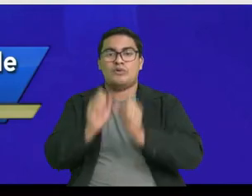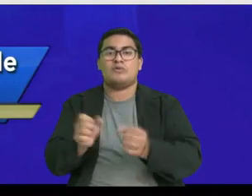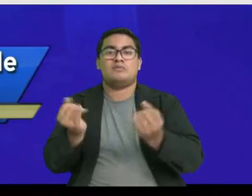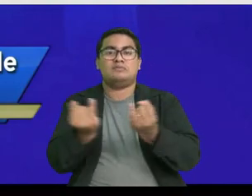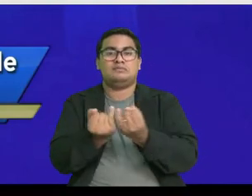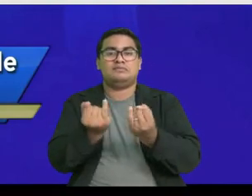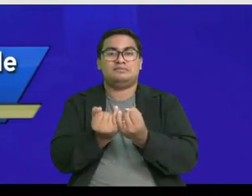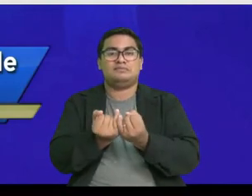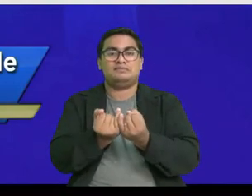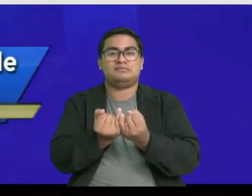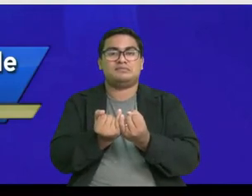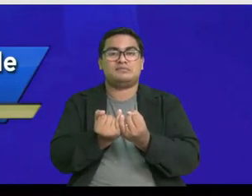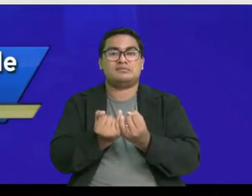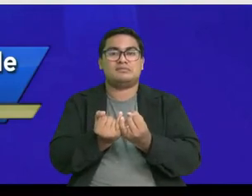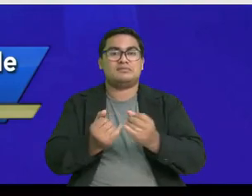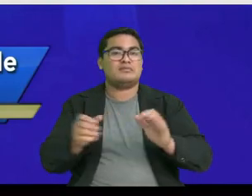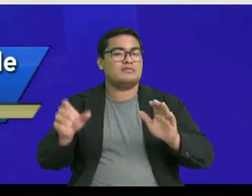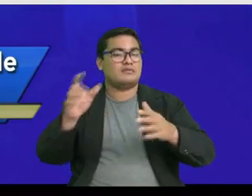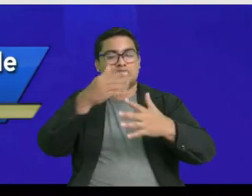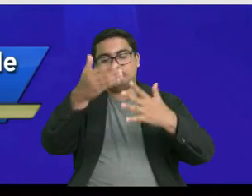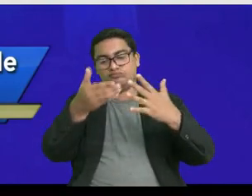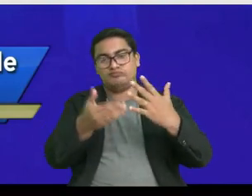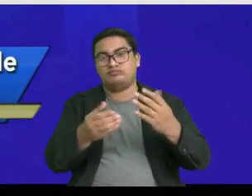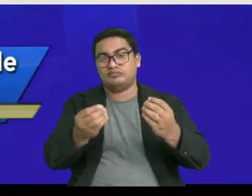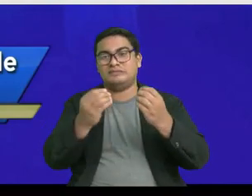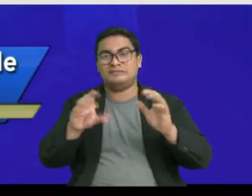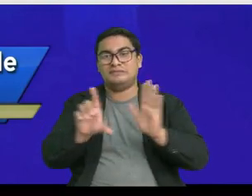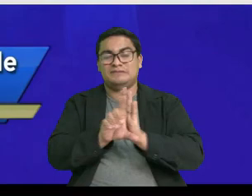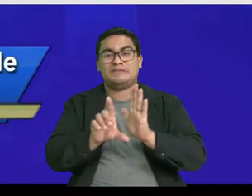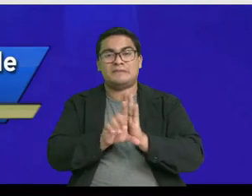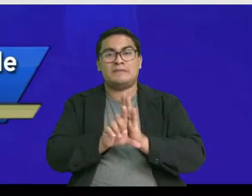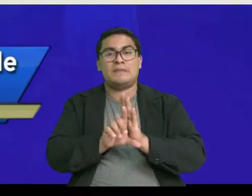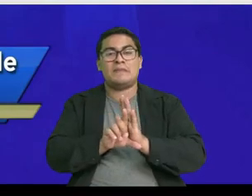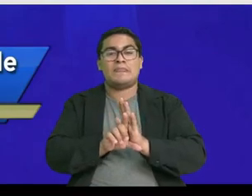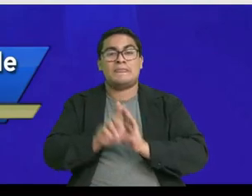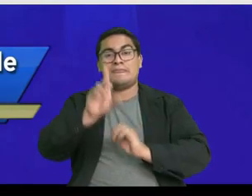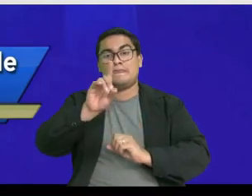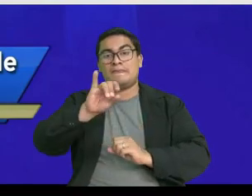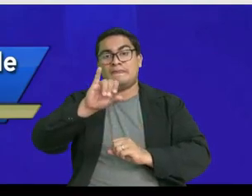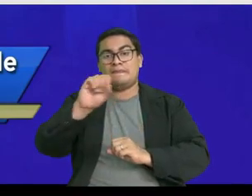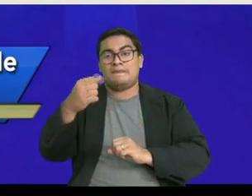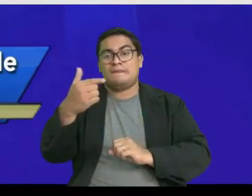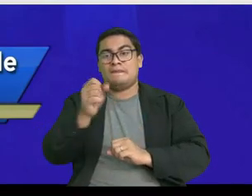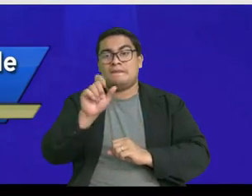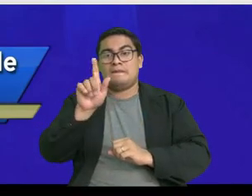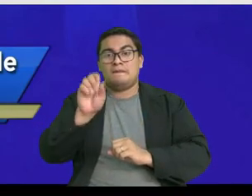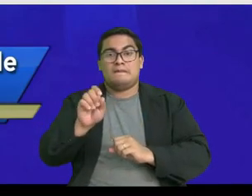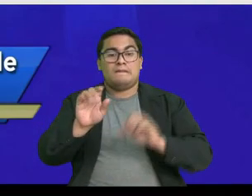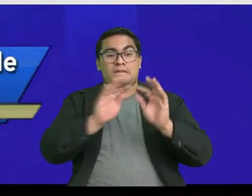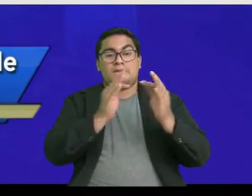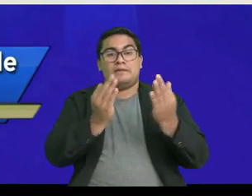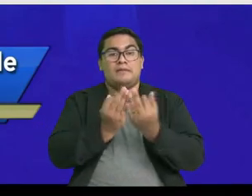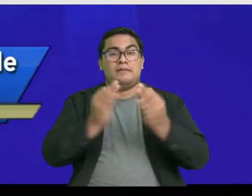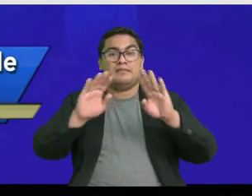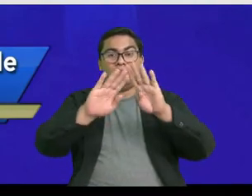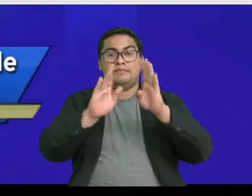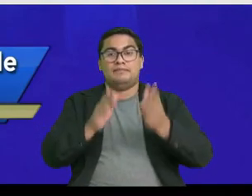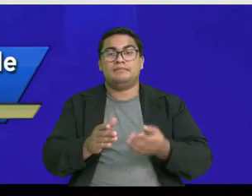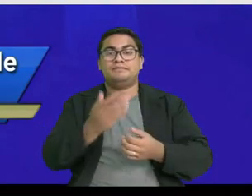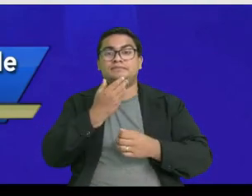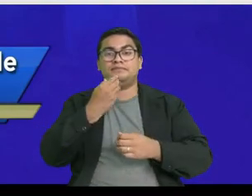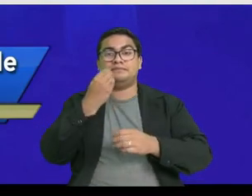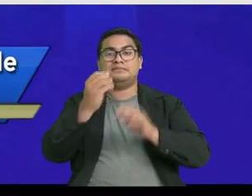tanto marco normativo, entonces también nuestro digesto es de familia, mujer, juventud,